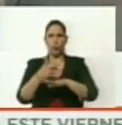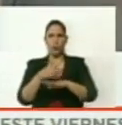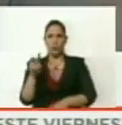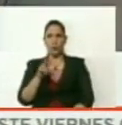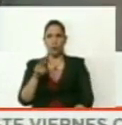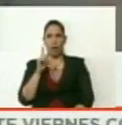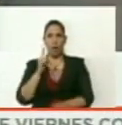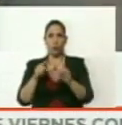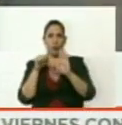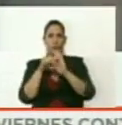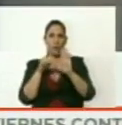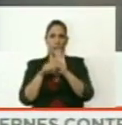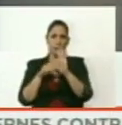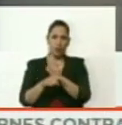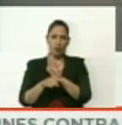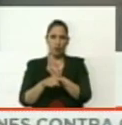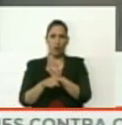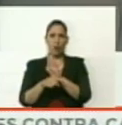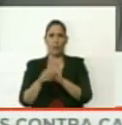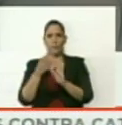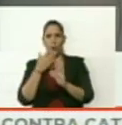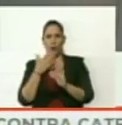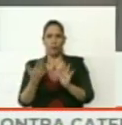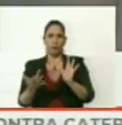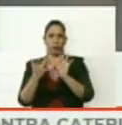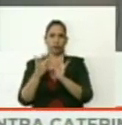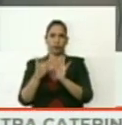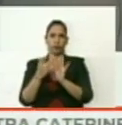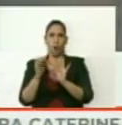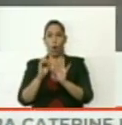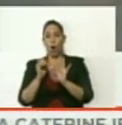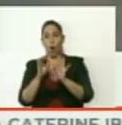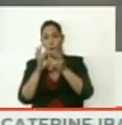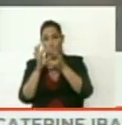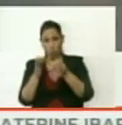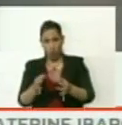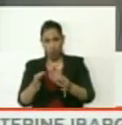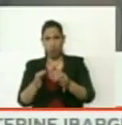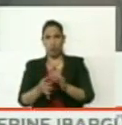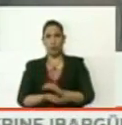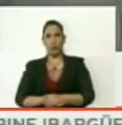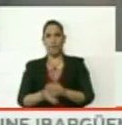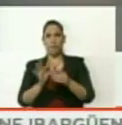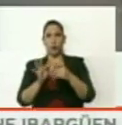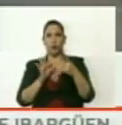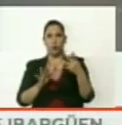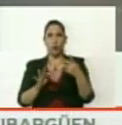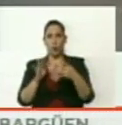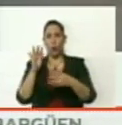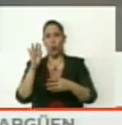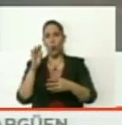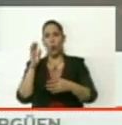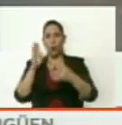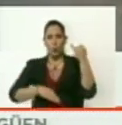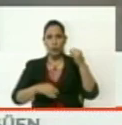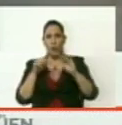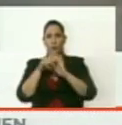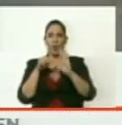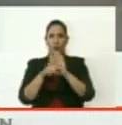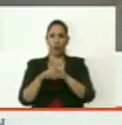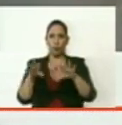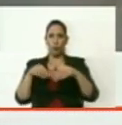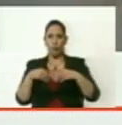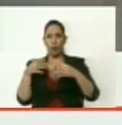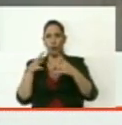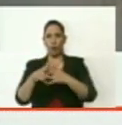medida recíproca, si corresponde, o concreta en función de estas últimas medidas que ha tomado el gobierno de los Estados